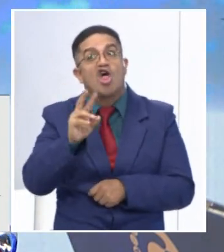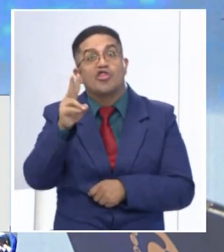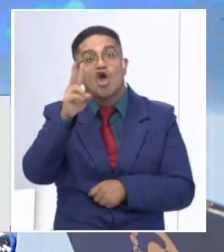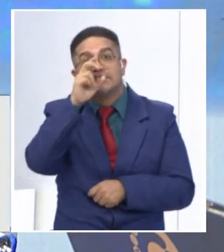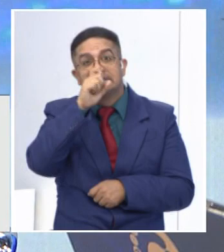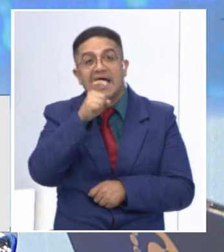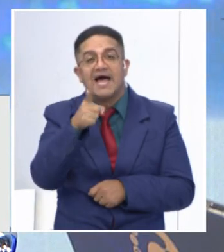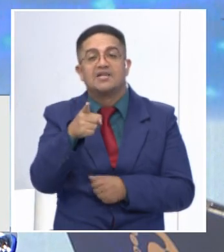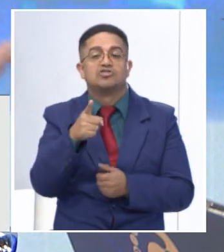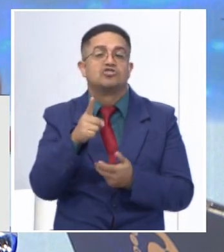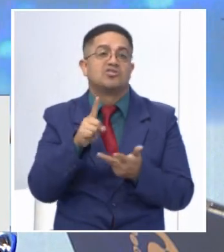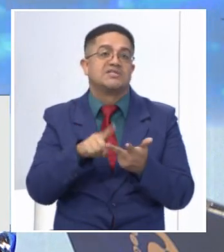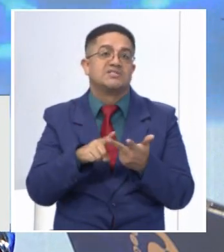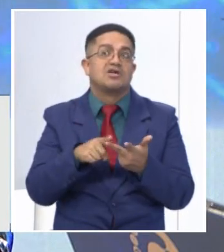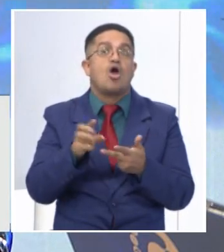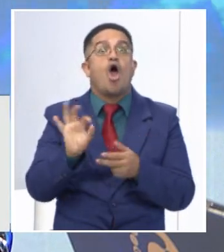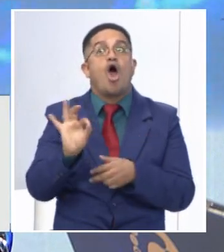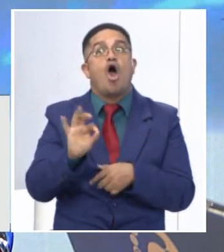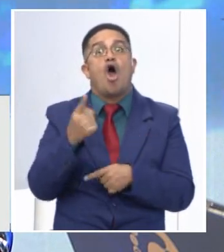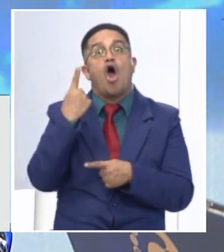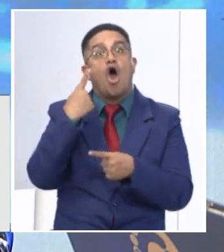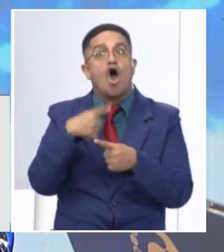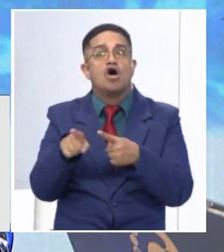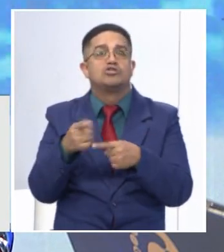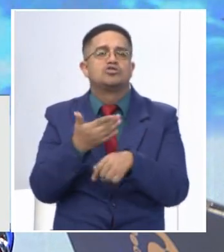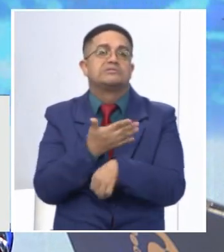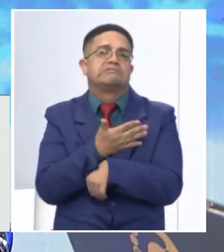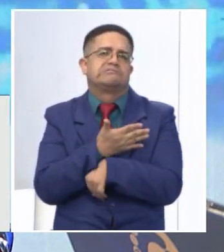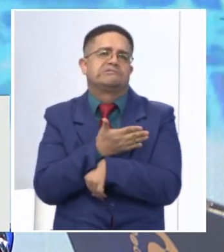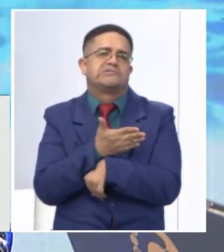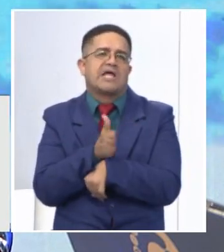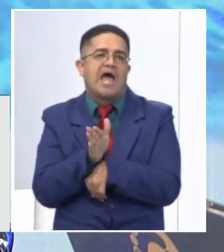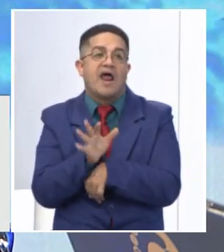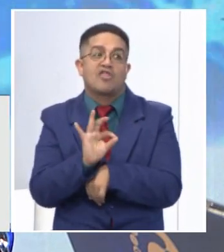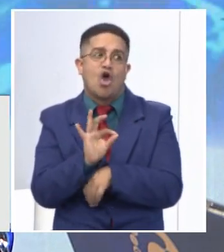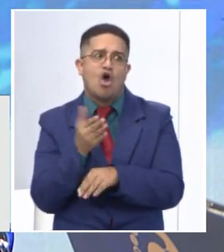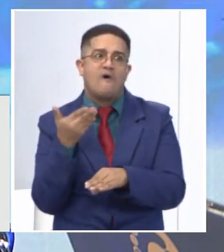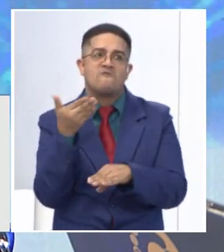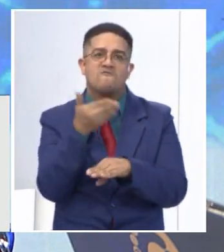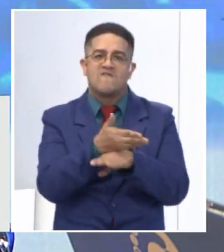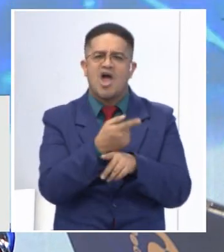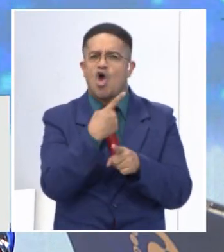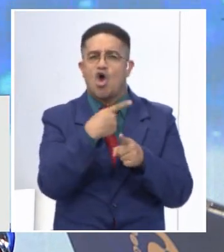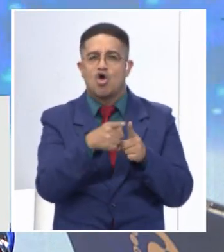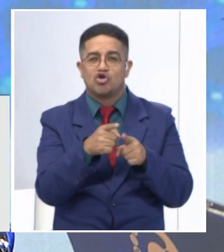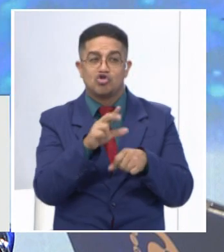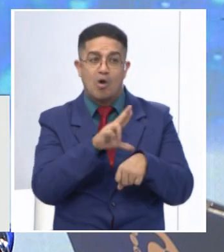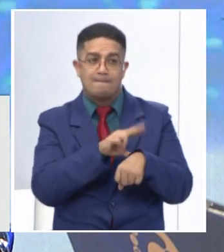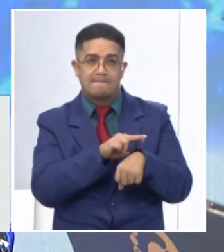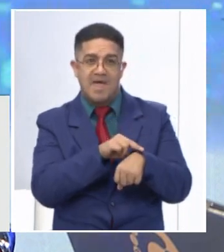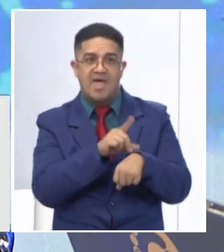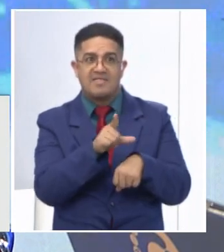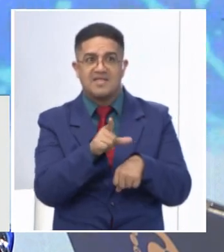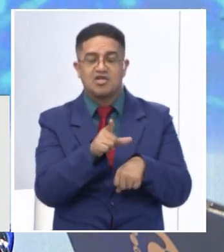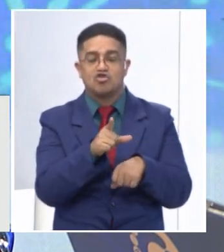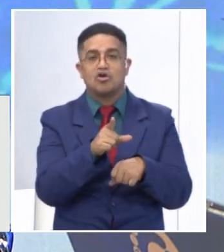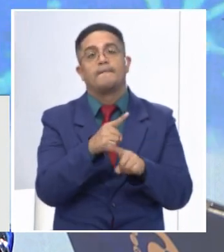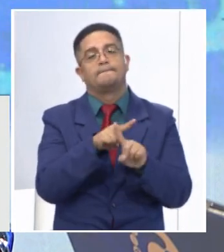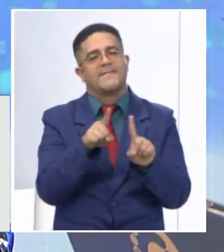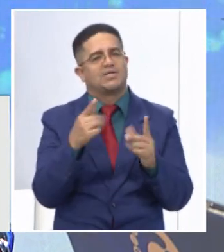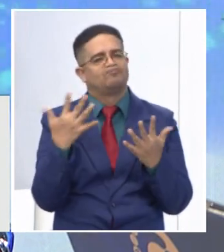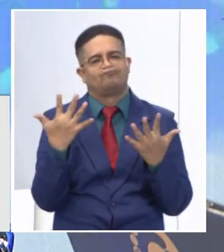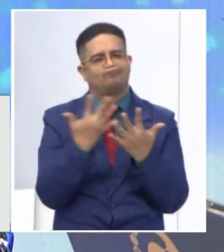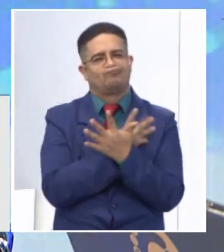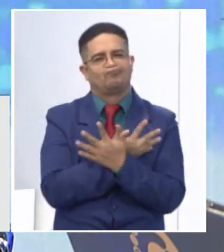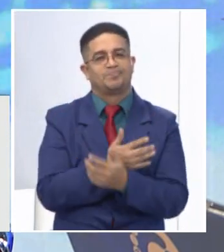otros lamentablemente acuden quizás a las consultas equivocadas y dan con su diagnóstico y con su tratamiento de